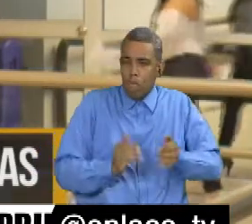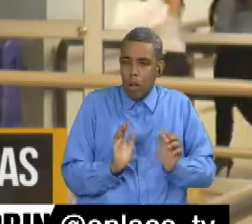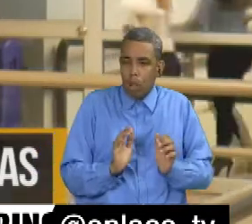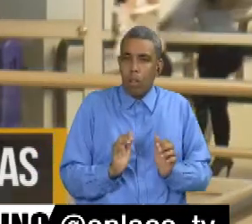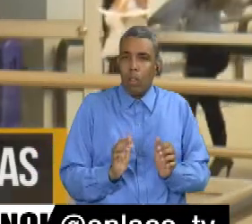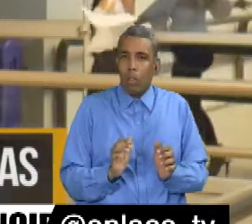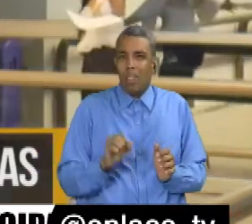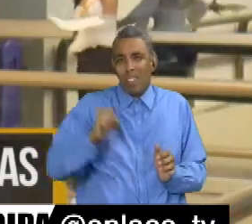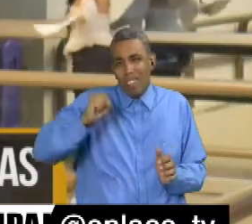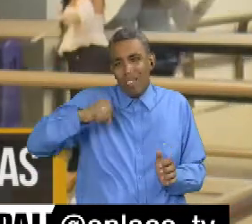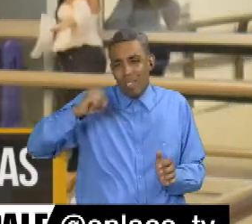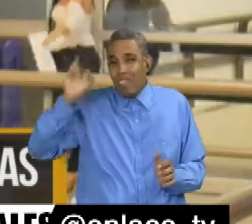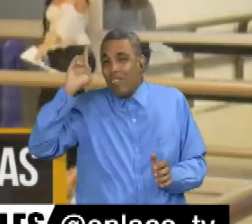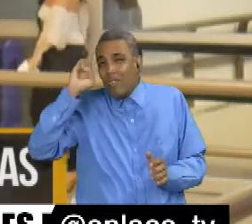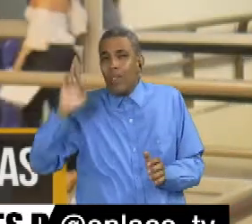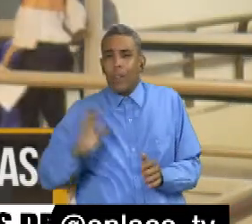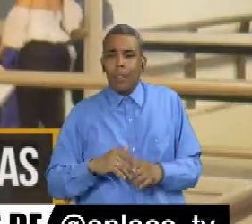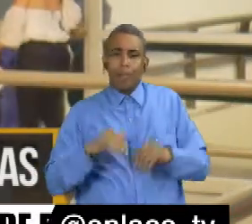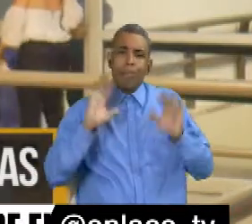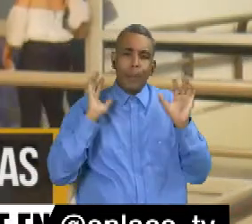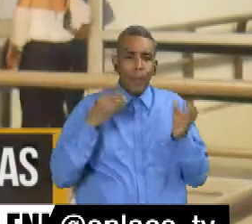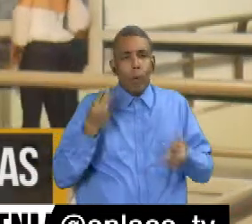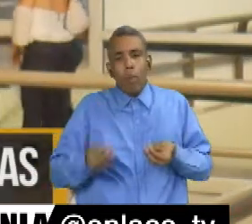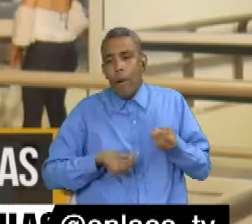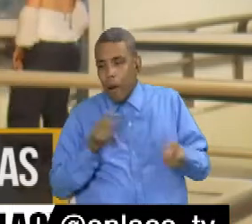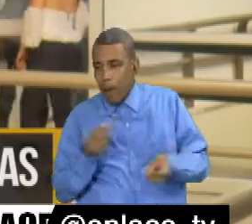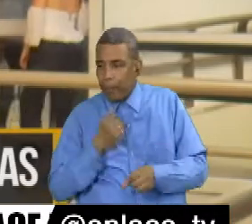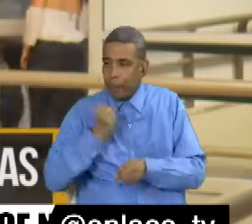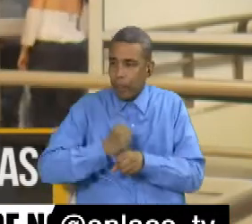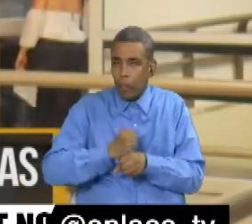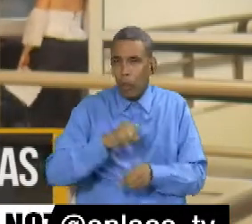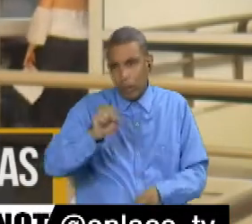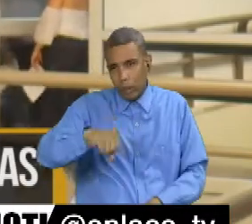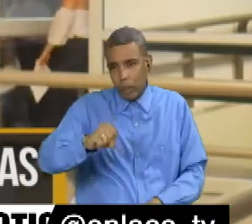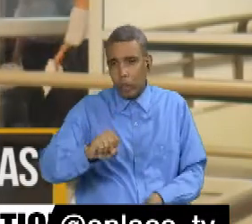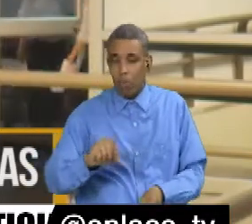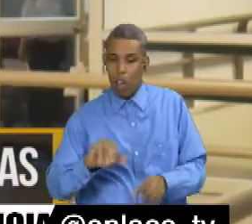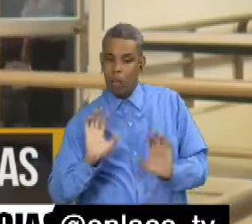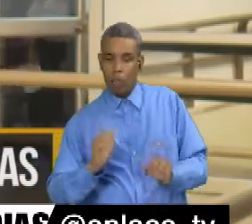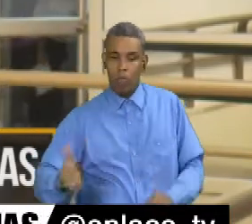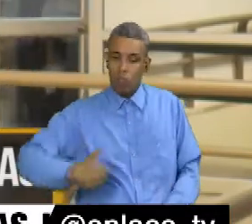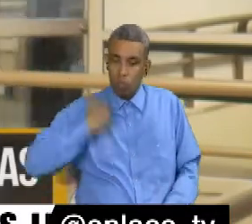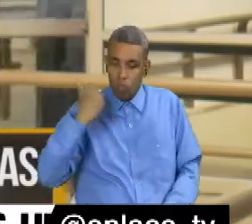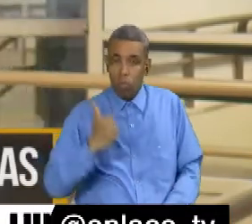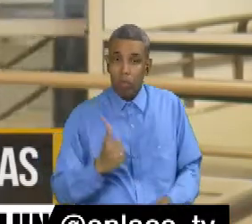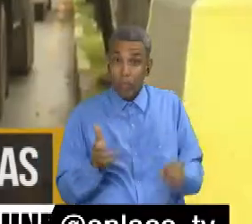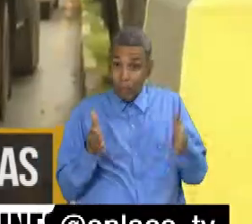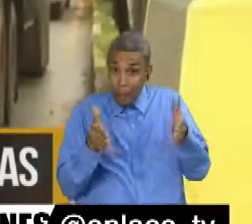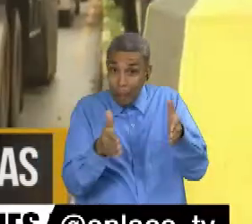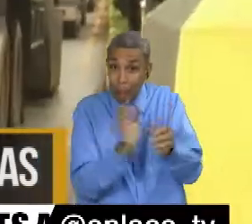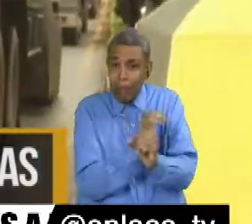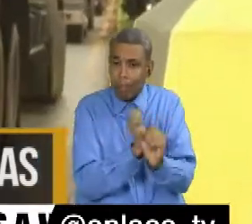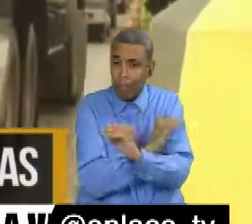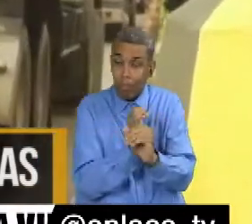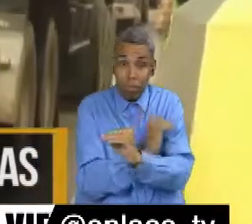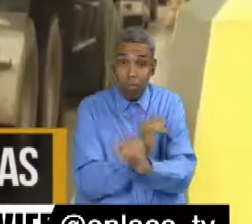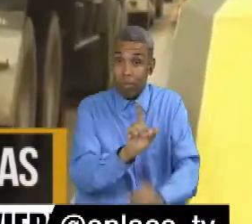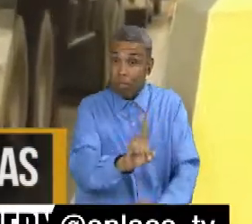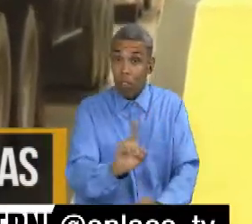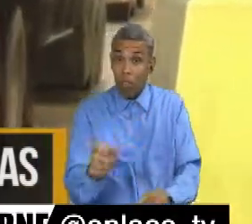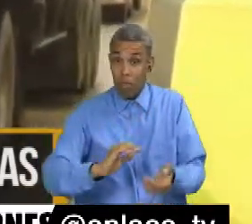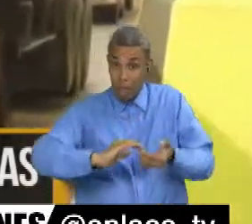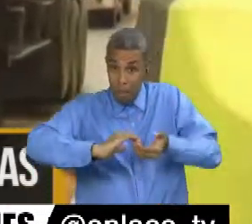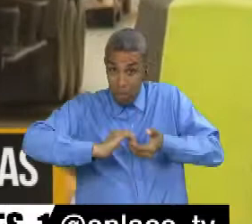en riesgo la seguridad ciudadana y a transitar por unas calles donde no les está permitido